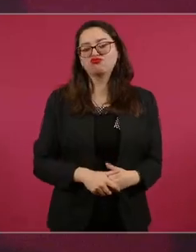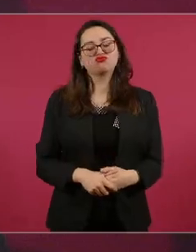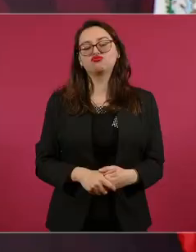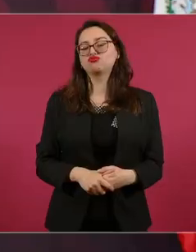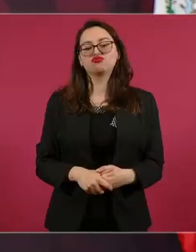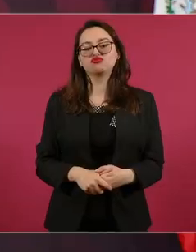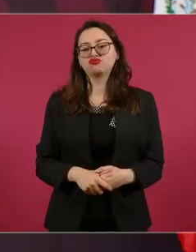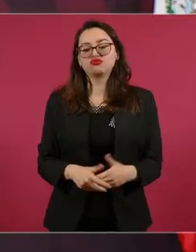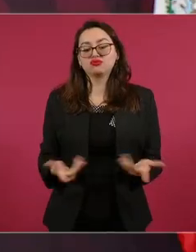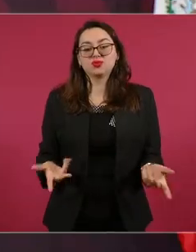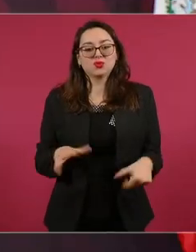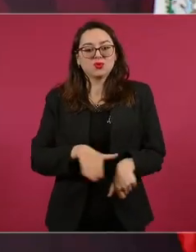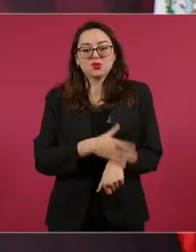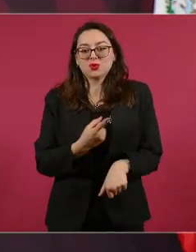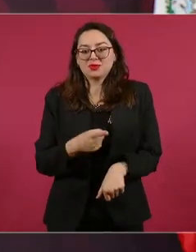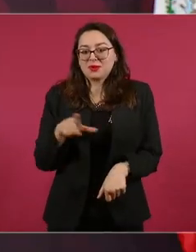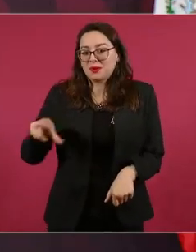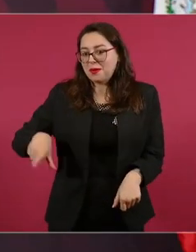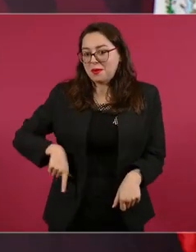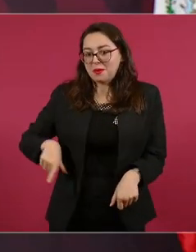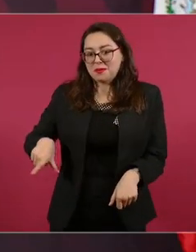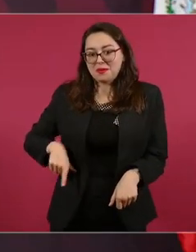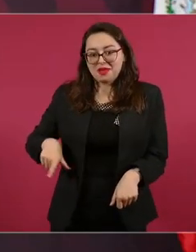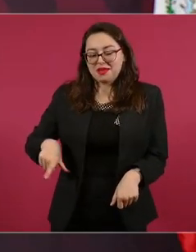no recibía nada